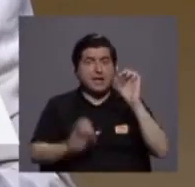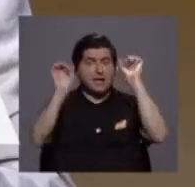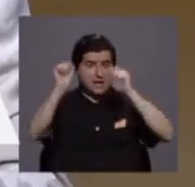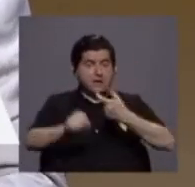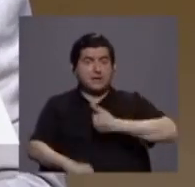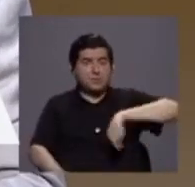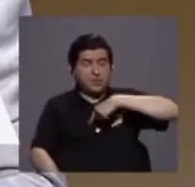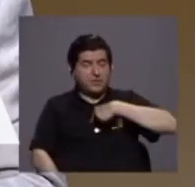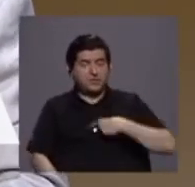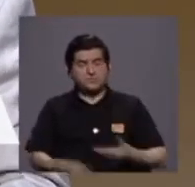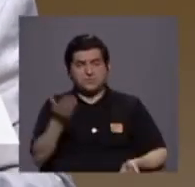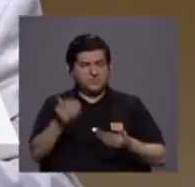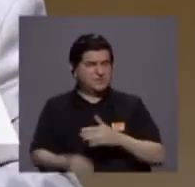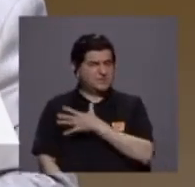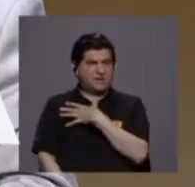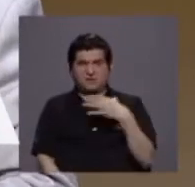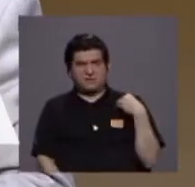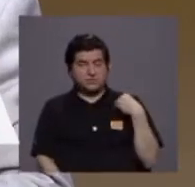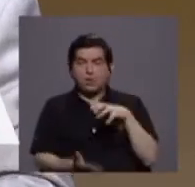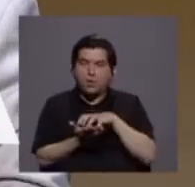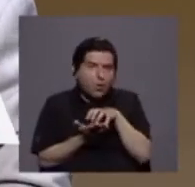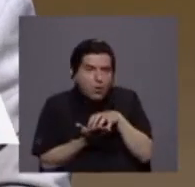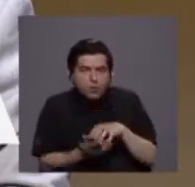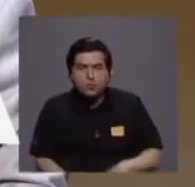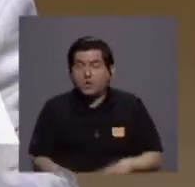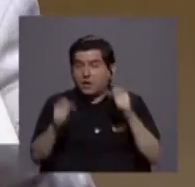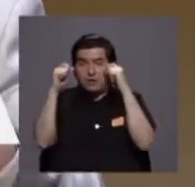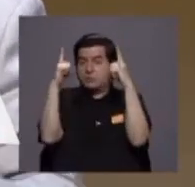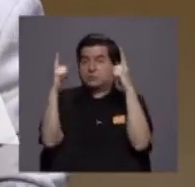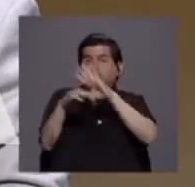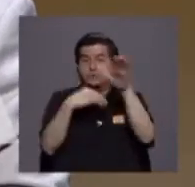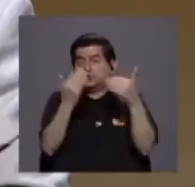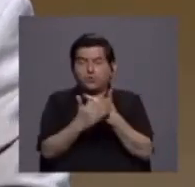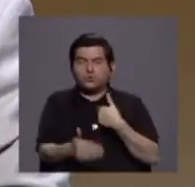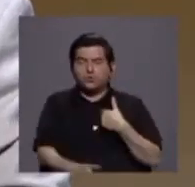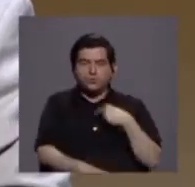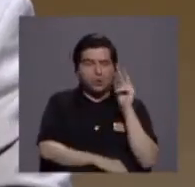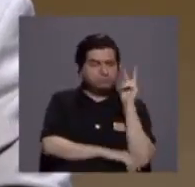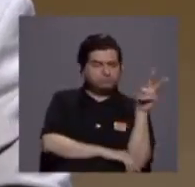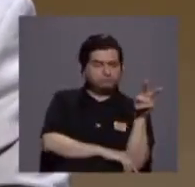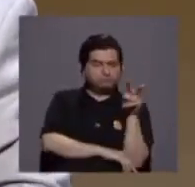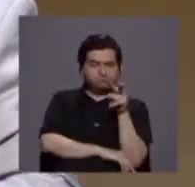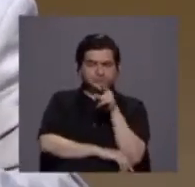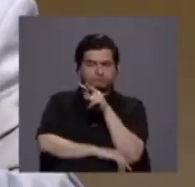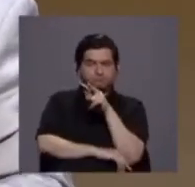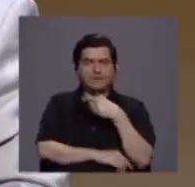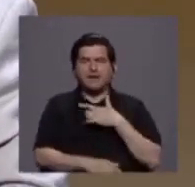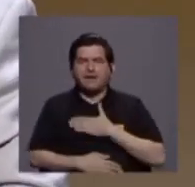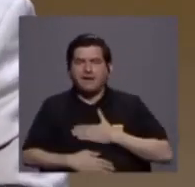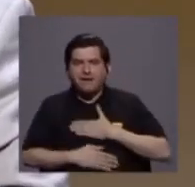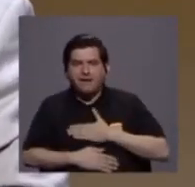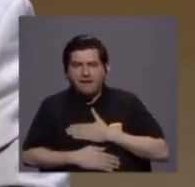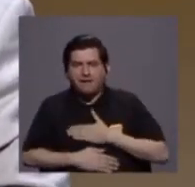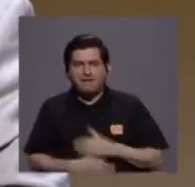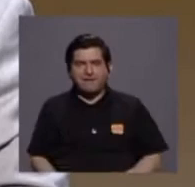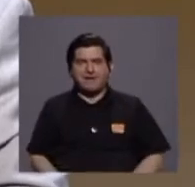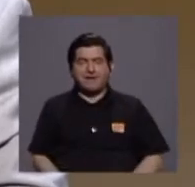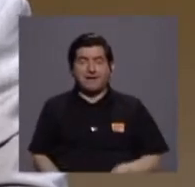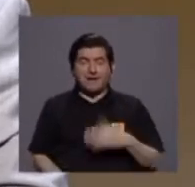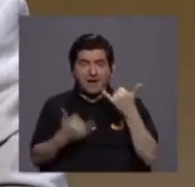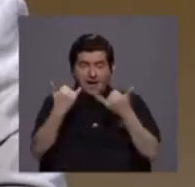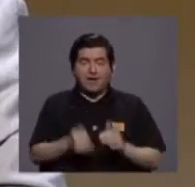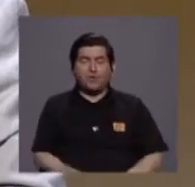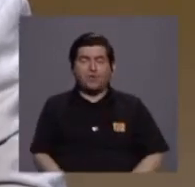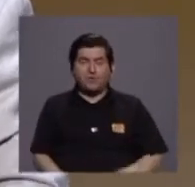a nosotros desagrado o incertidumbre o sorpresa, todo eso yo lo miro. Entonces, estoy disfrutando mucho el CIEDIN porque me